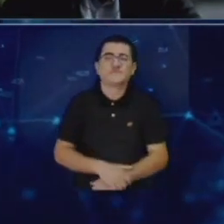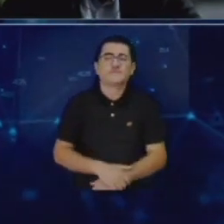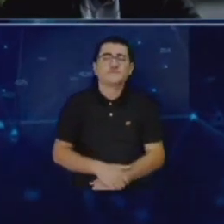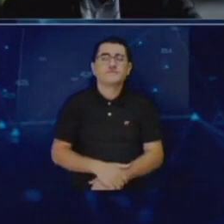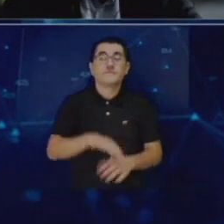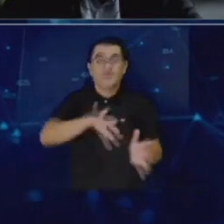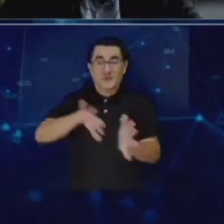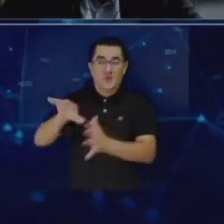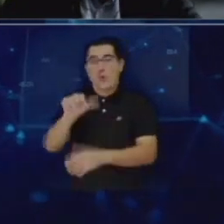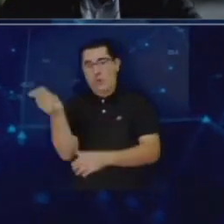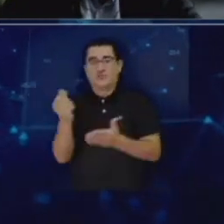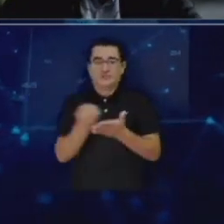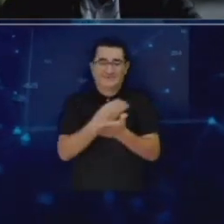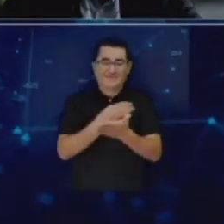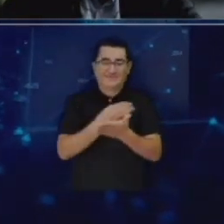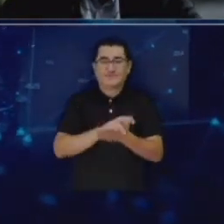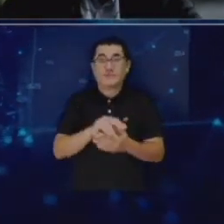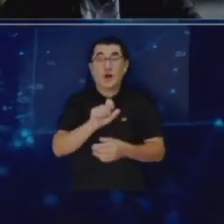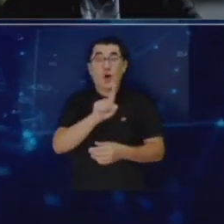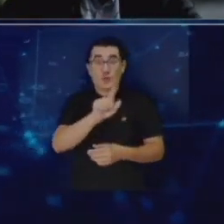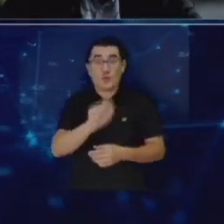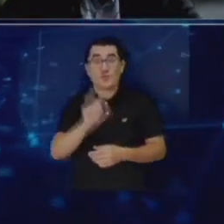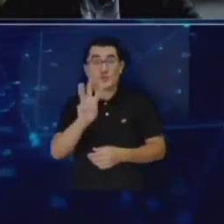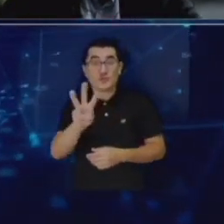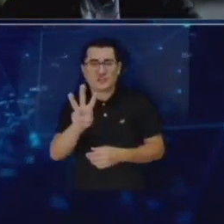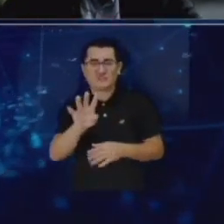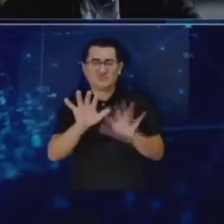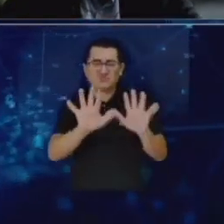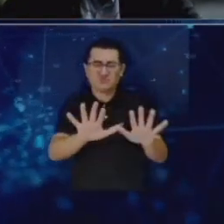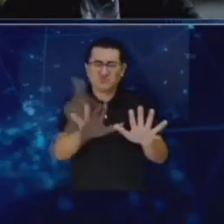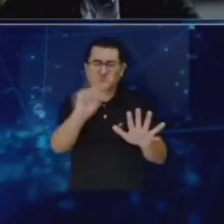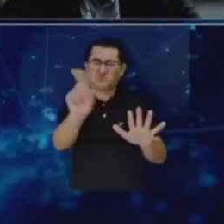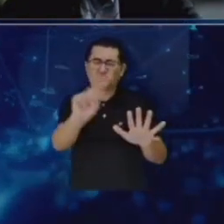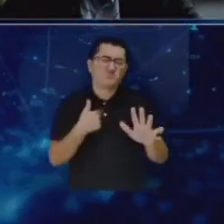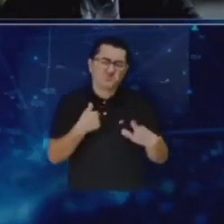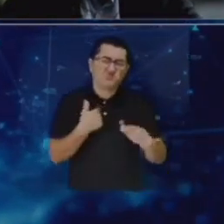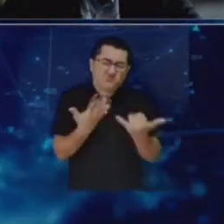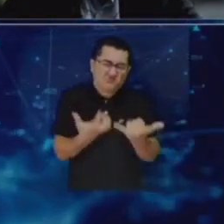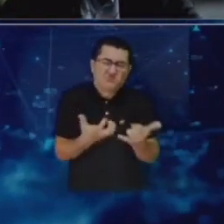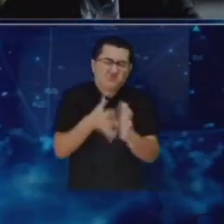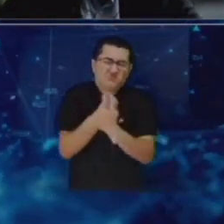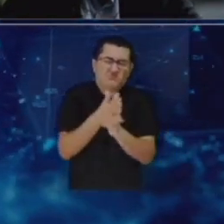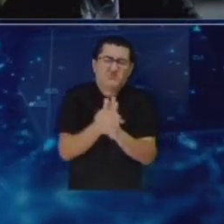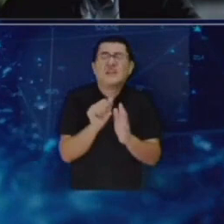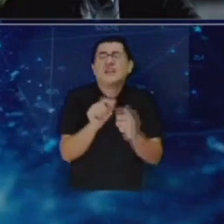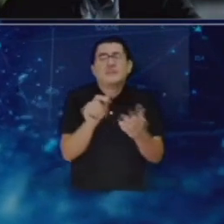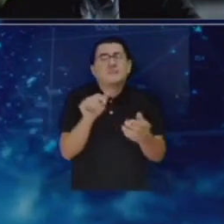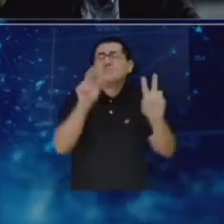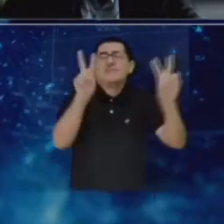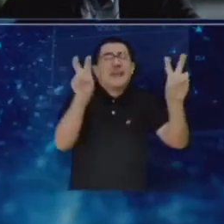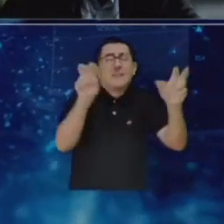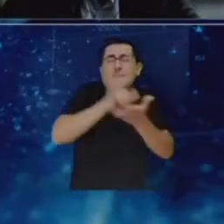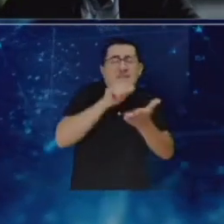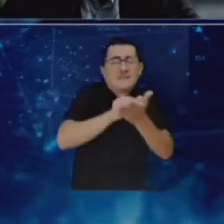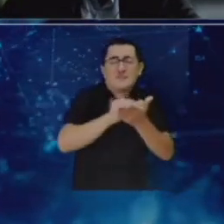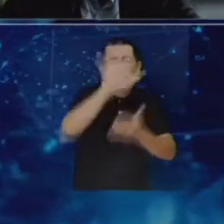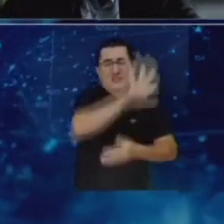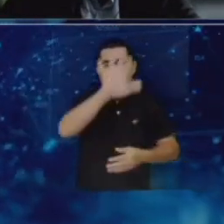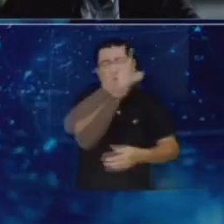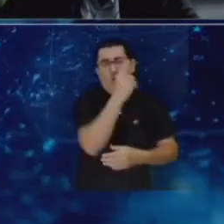Con respecto al 1.3, no me detendré mucho, en virtud de que también es un tema de región 1. Si vamos a la siguiente, por favor.